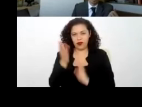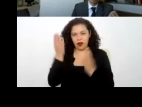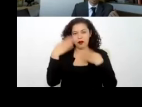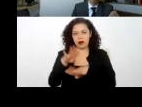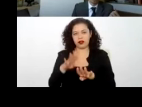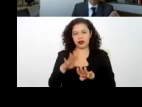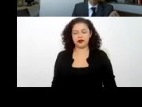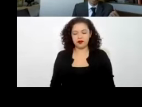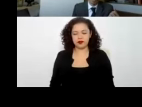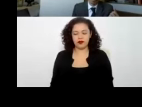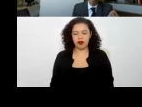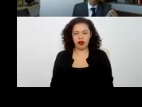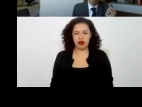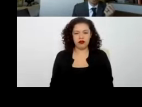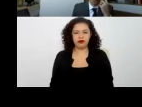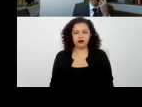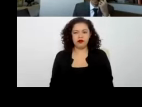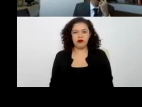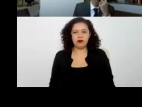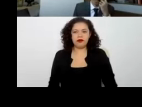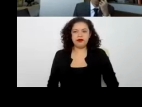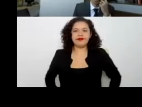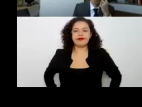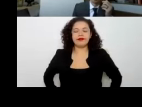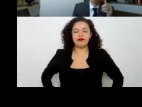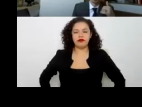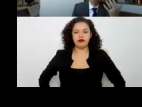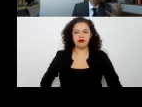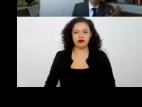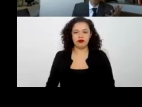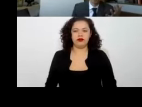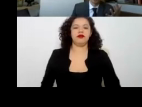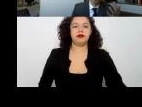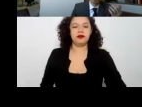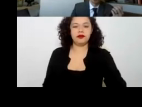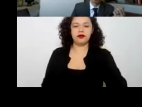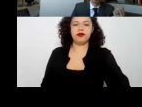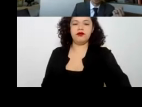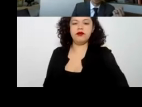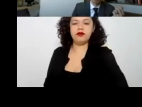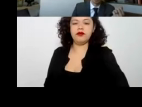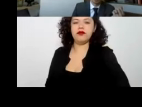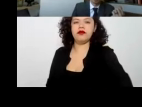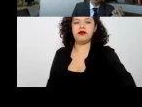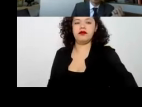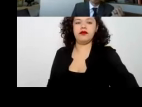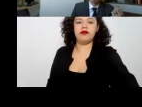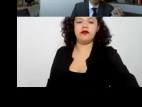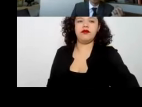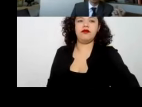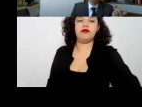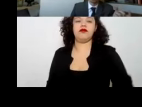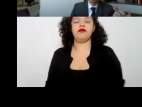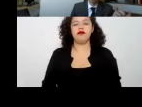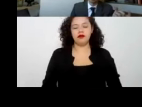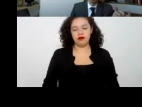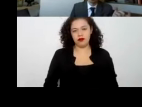al mercado financiero mexicano o al sistema financiero mexicano. Posteriormente tenemos la etapa